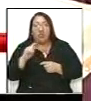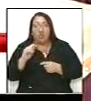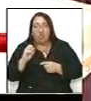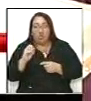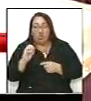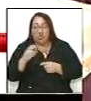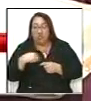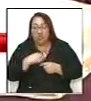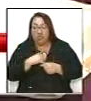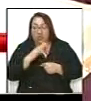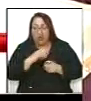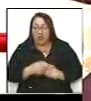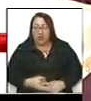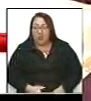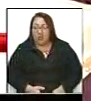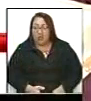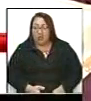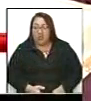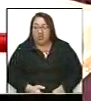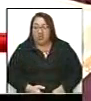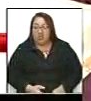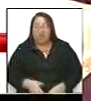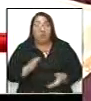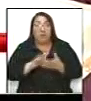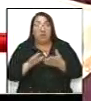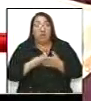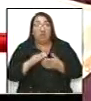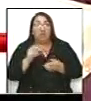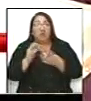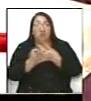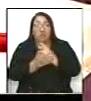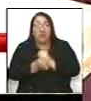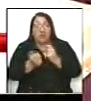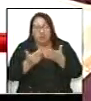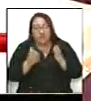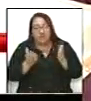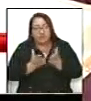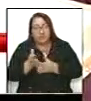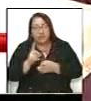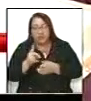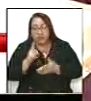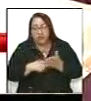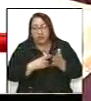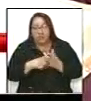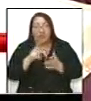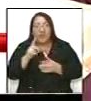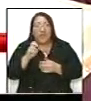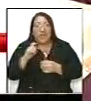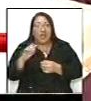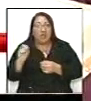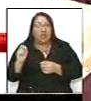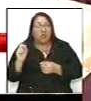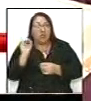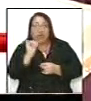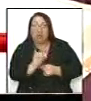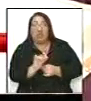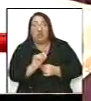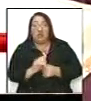estamos hablando del perdón de la pena, pero no estamos hablando de anulación del delito. El delito queda.